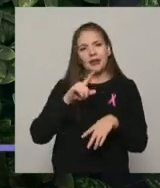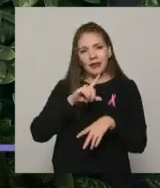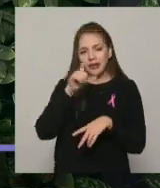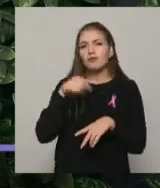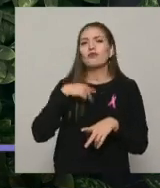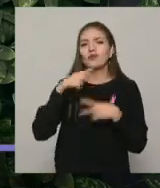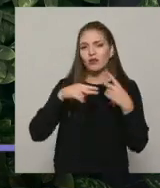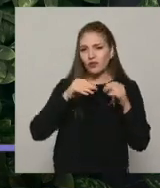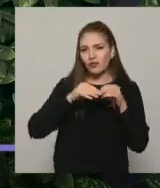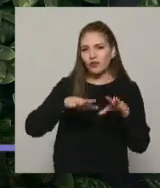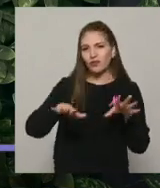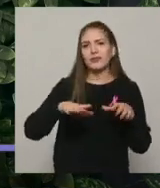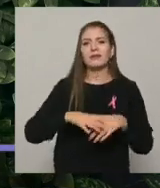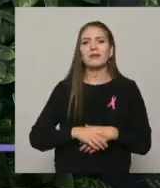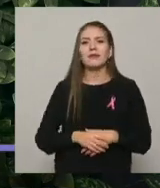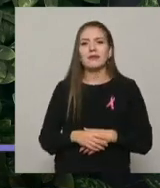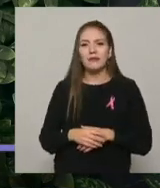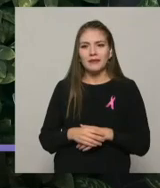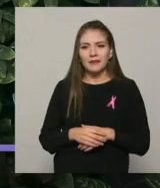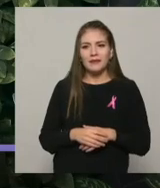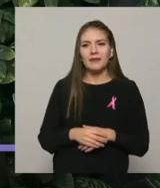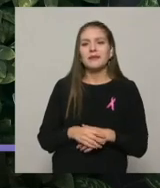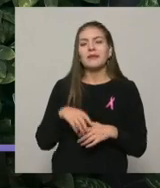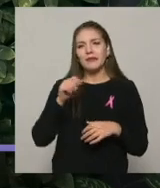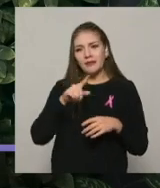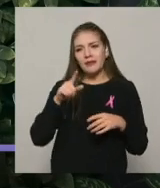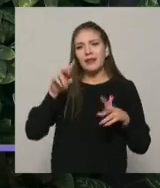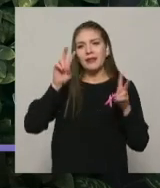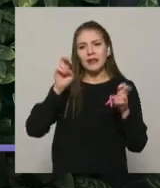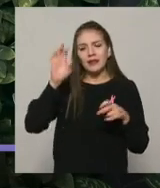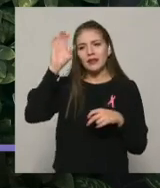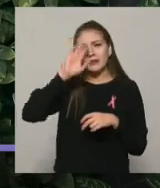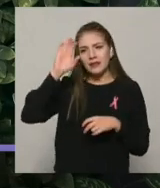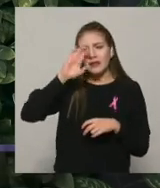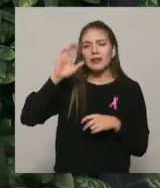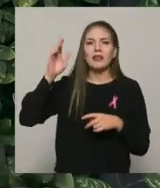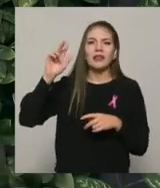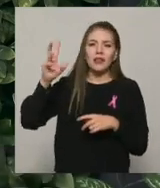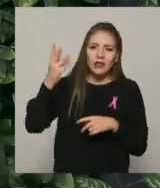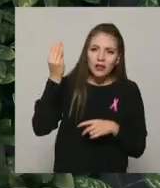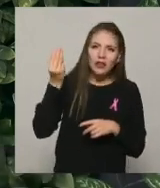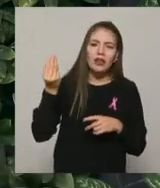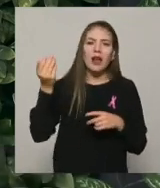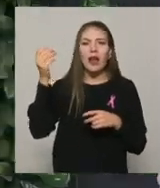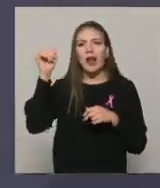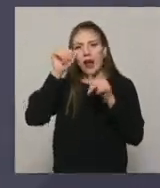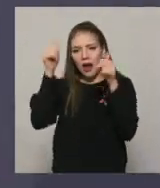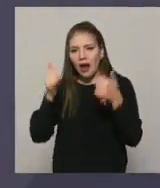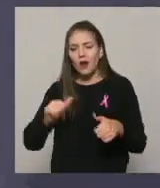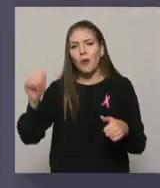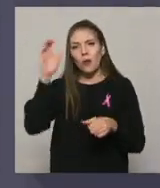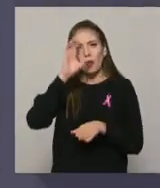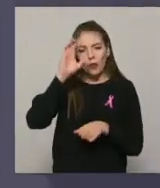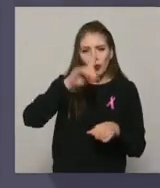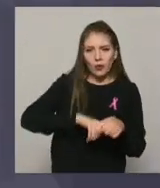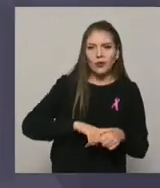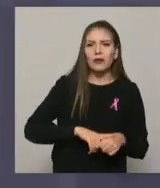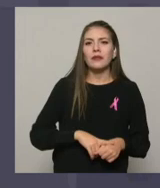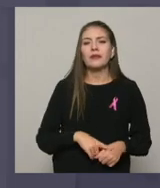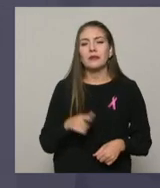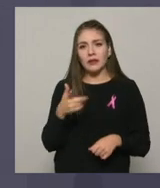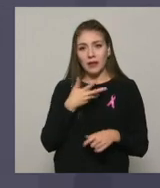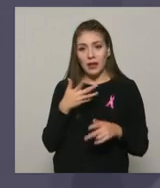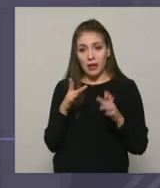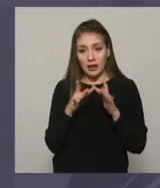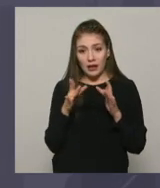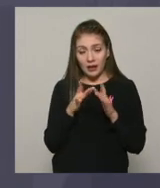momento. Y los temas también, ¿no? De ciencia, tecnología, arte, cultura. Bueno, entonces no hay que perderse las redes. ¿Ya traes las redes? Claro